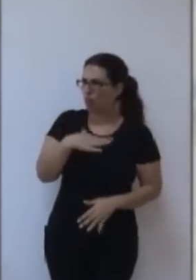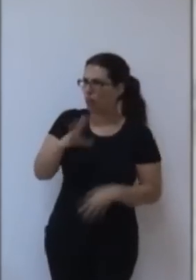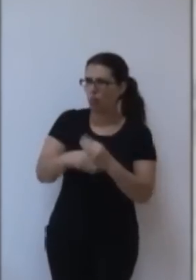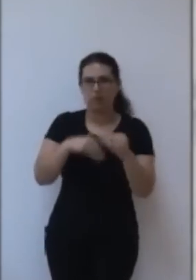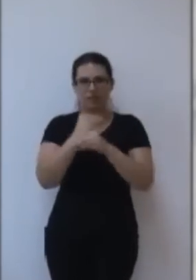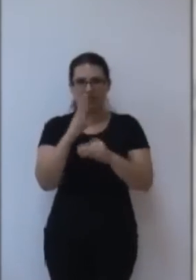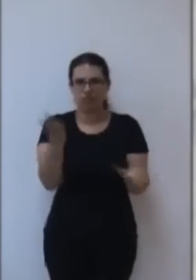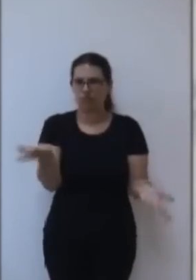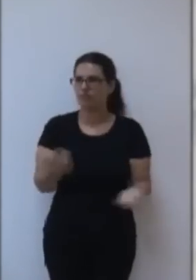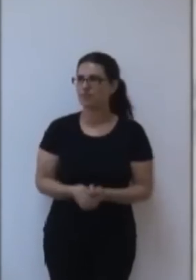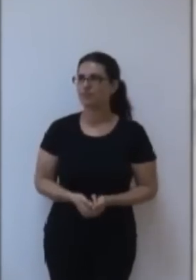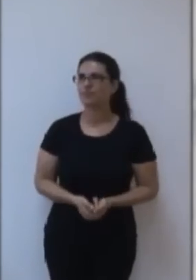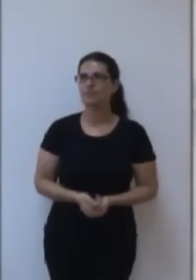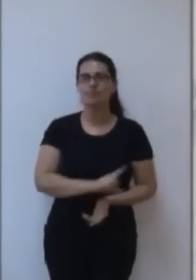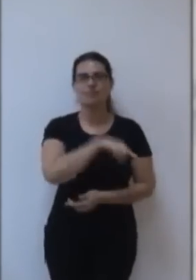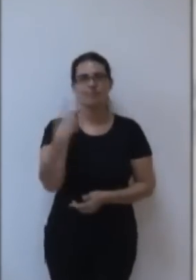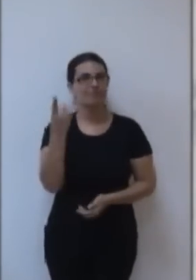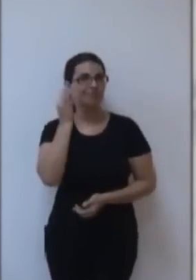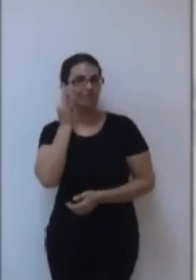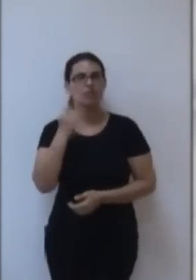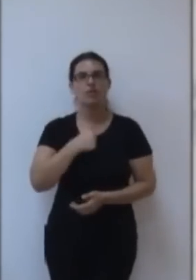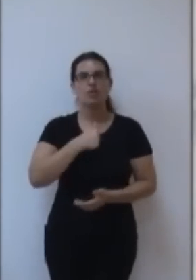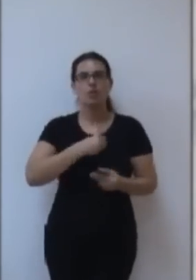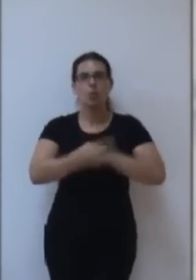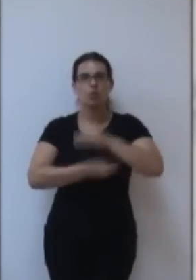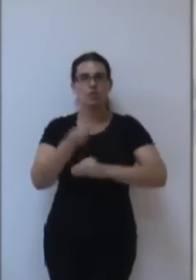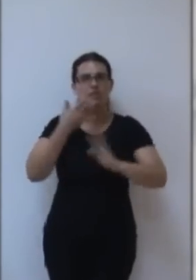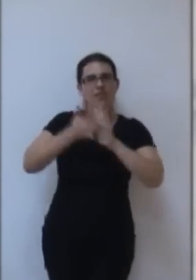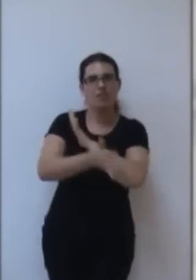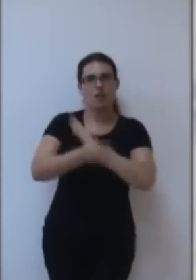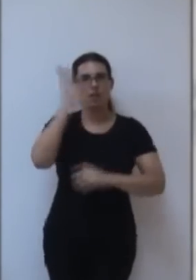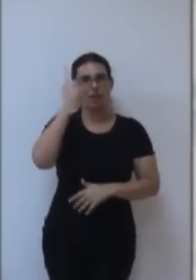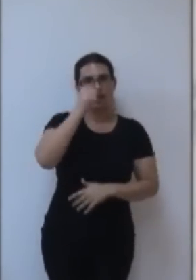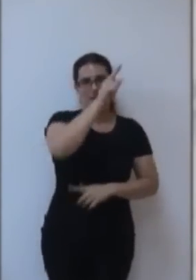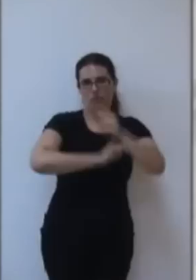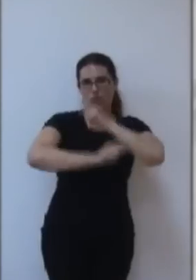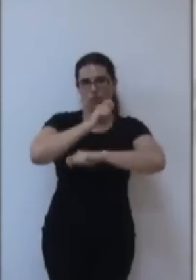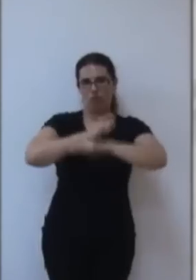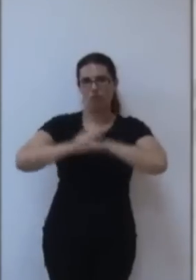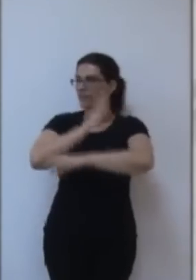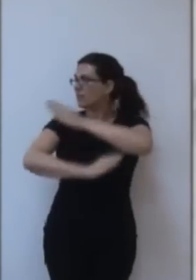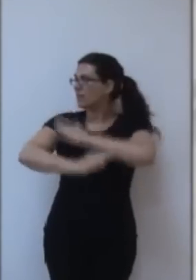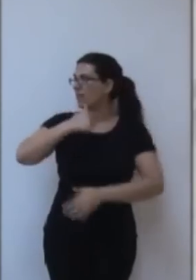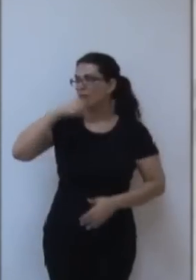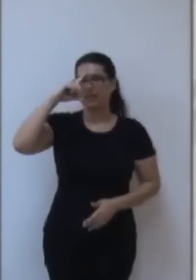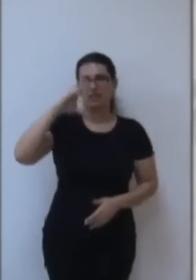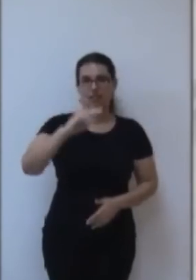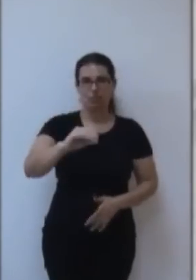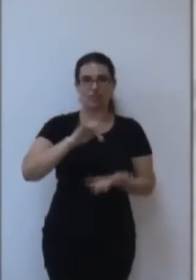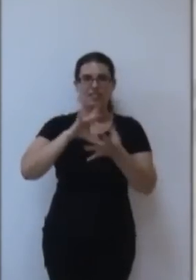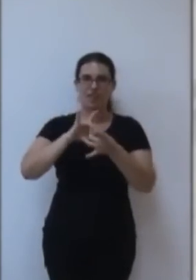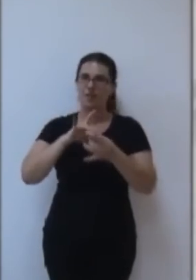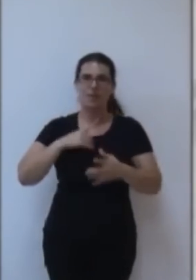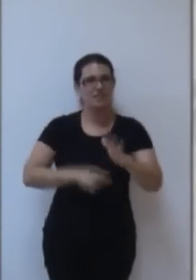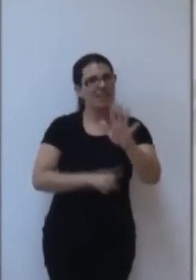Silvia. Sí, bueno, nosotros utilizamos la definición de la Asociación Americana de Discapacidad Intelectual y Discapacidad del Desarrollo. Entonces,